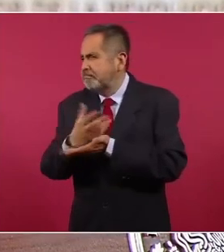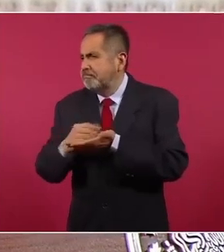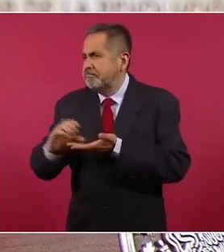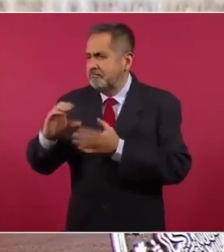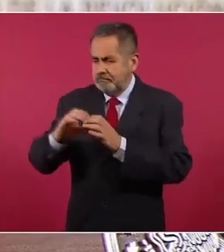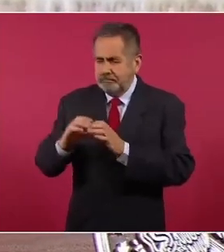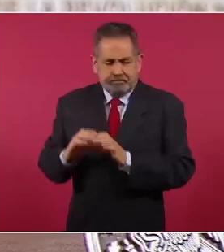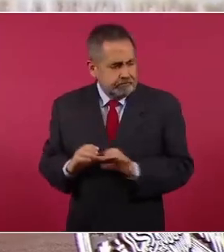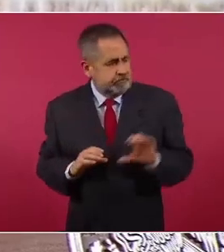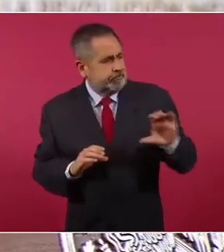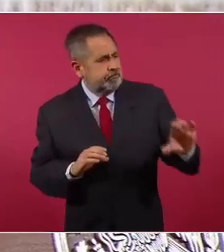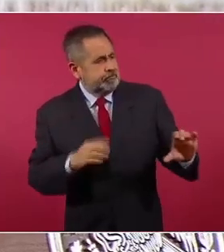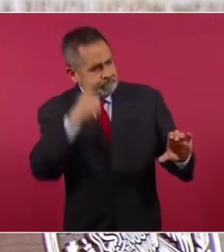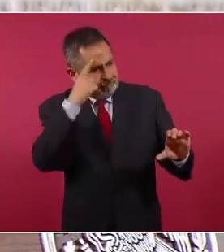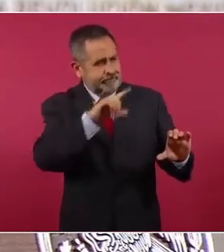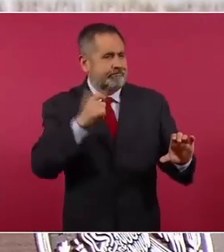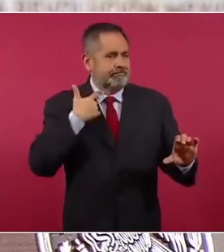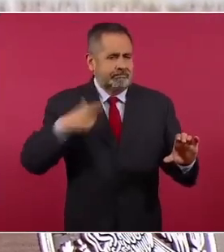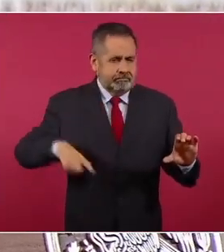Lo que queremos